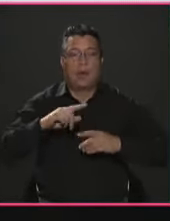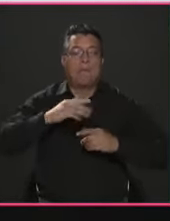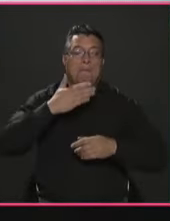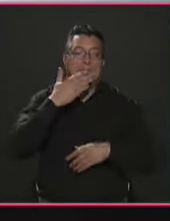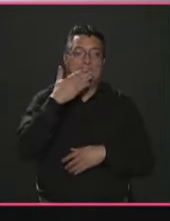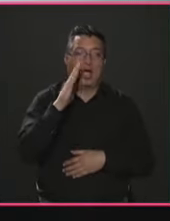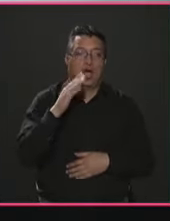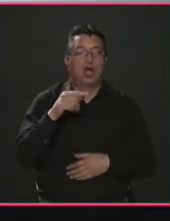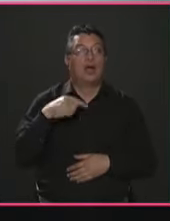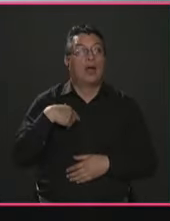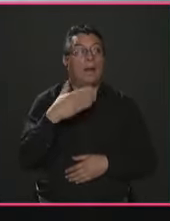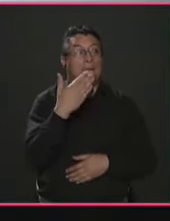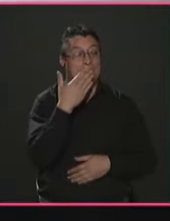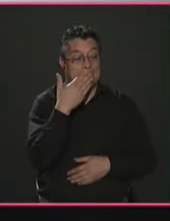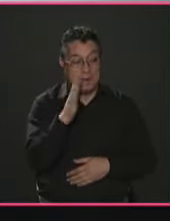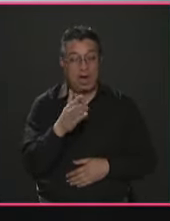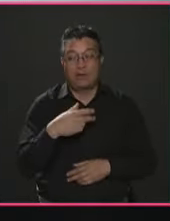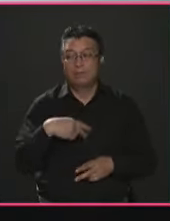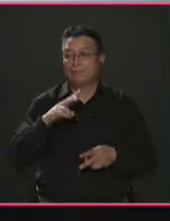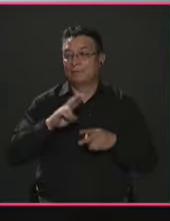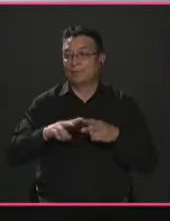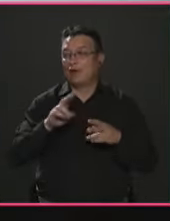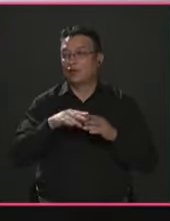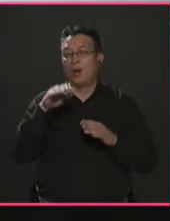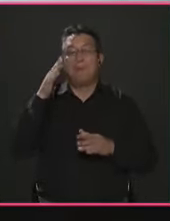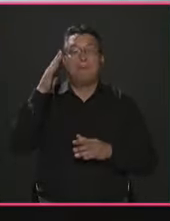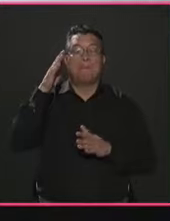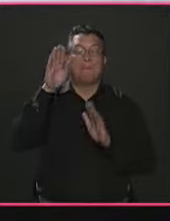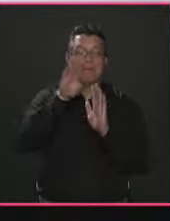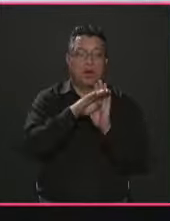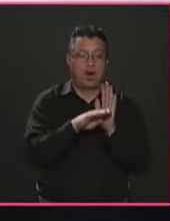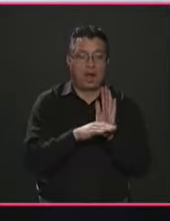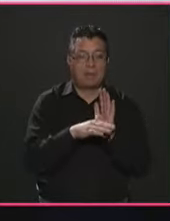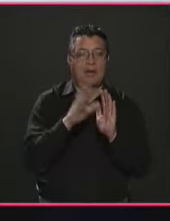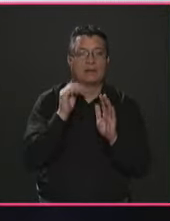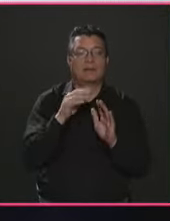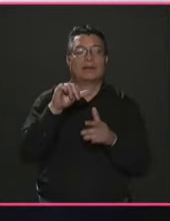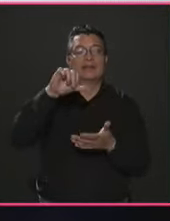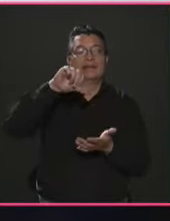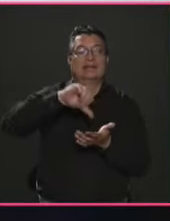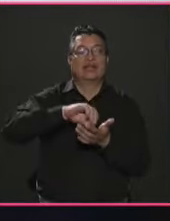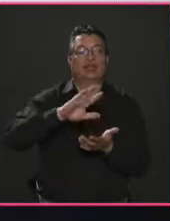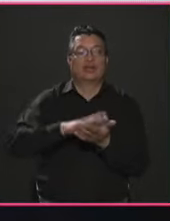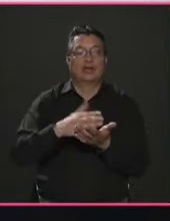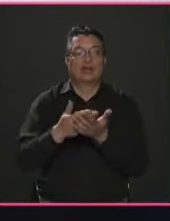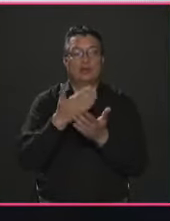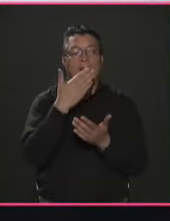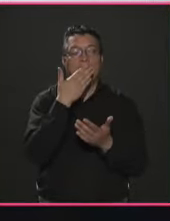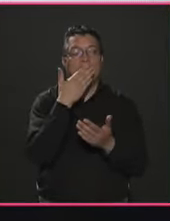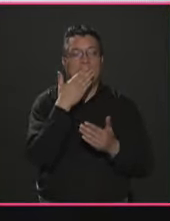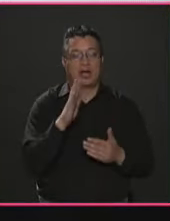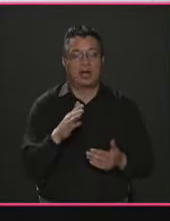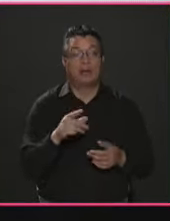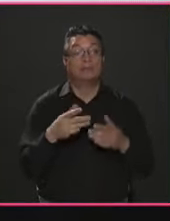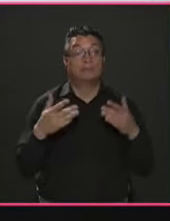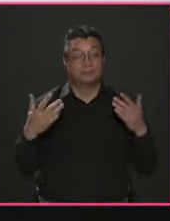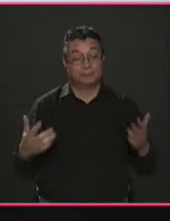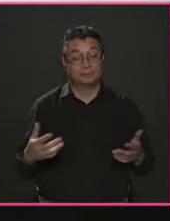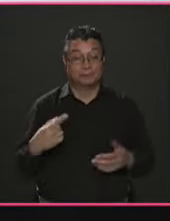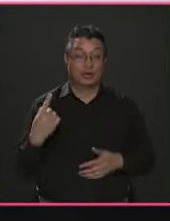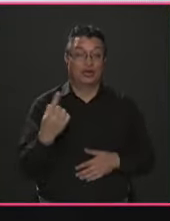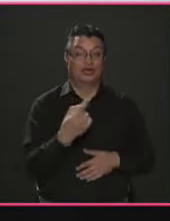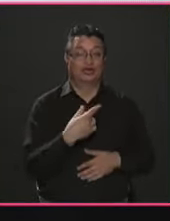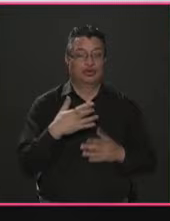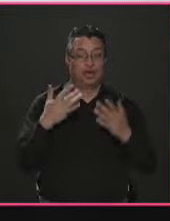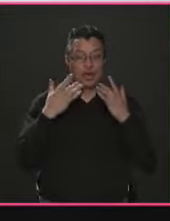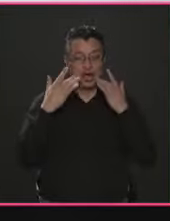era mejor hacer este programa que lo que habitualmente se hacía en el centro de salud Así que estábamos contentos con